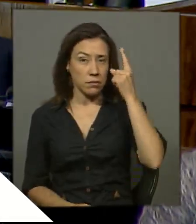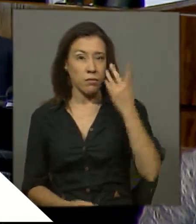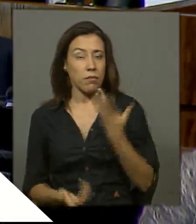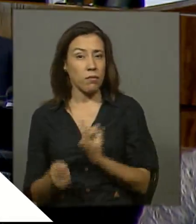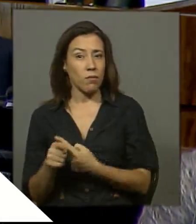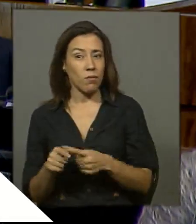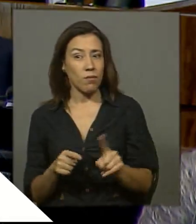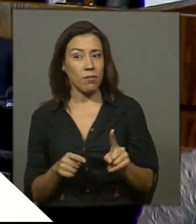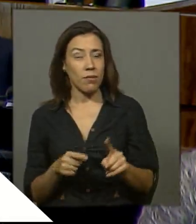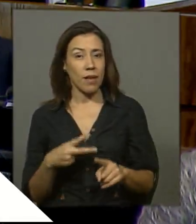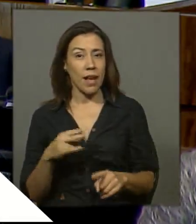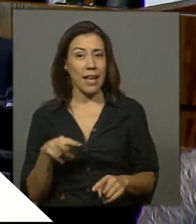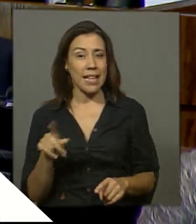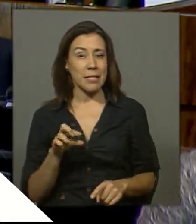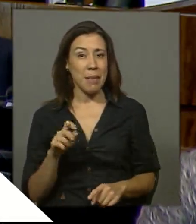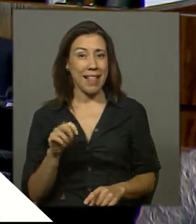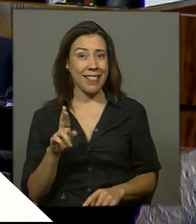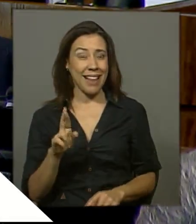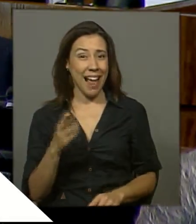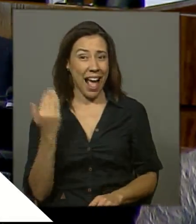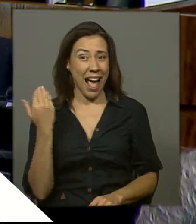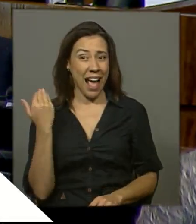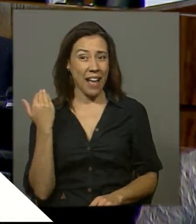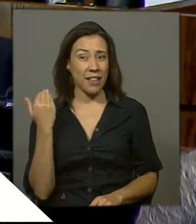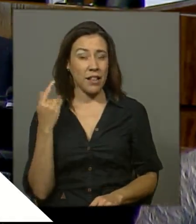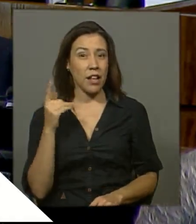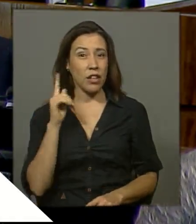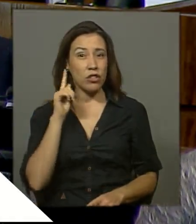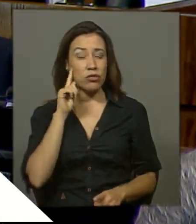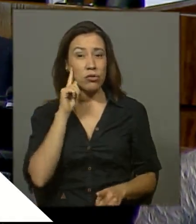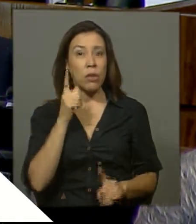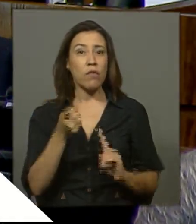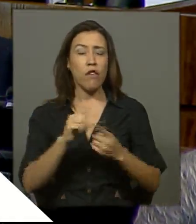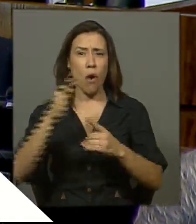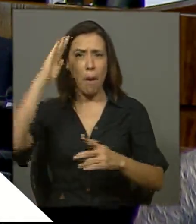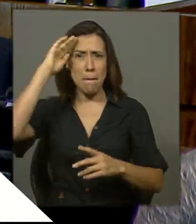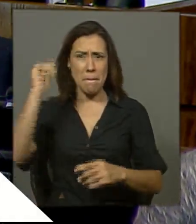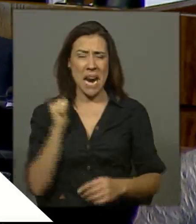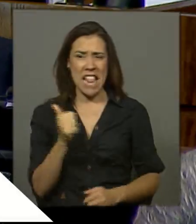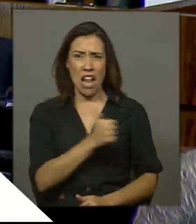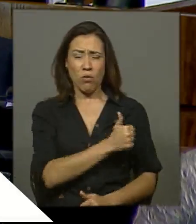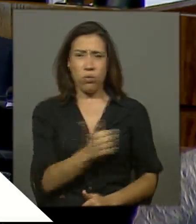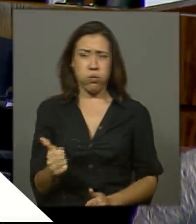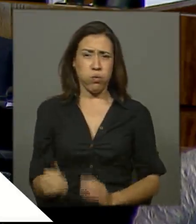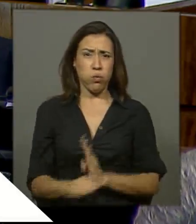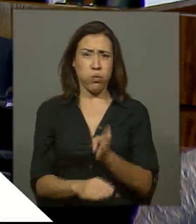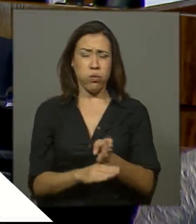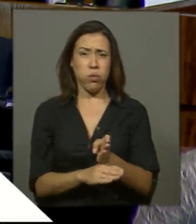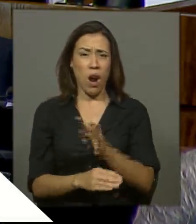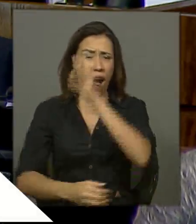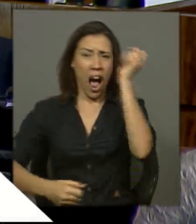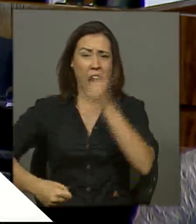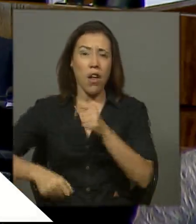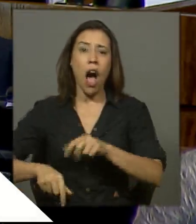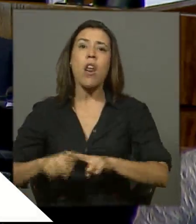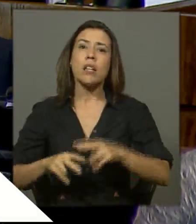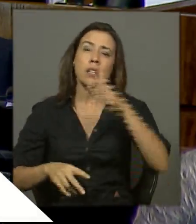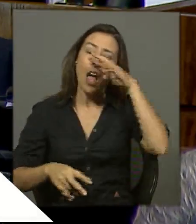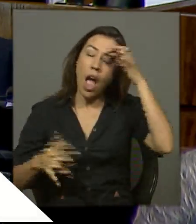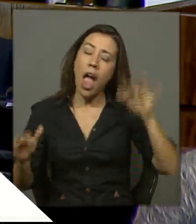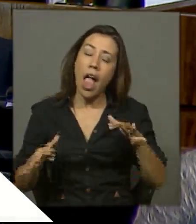diferencia de gins Peter en esa época que militarizó la araucanía y que no logró nada se hace un esfuerzo real